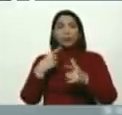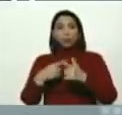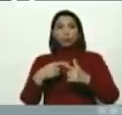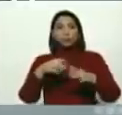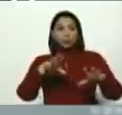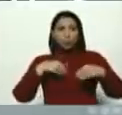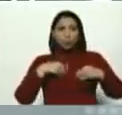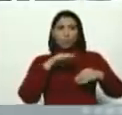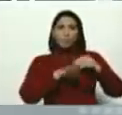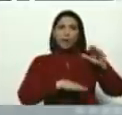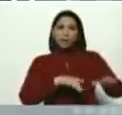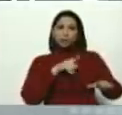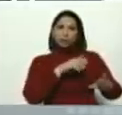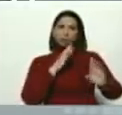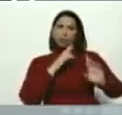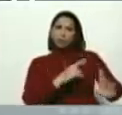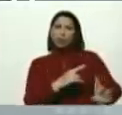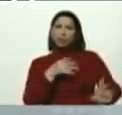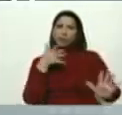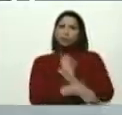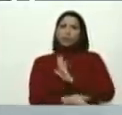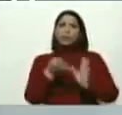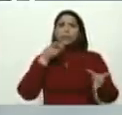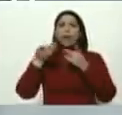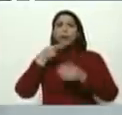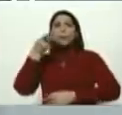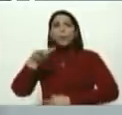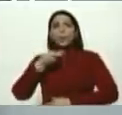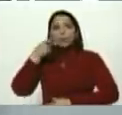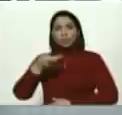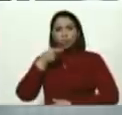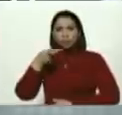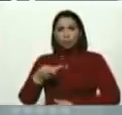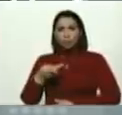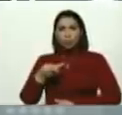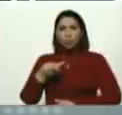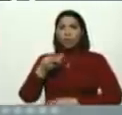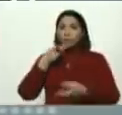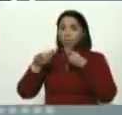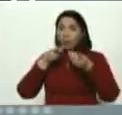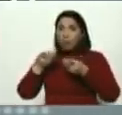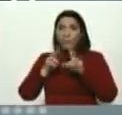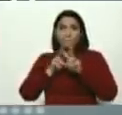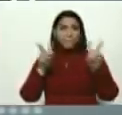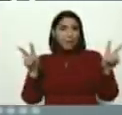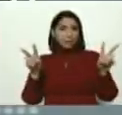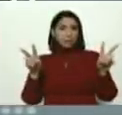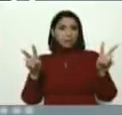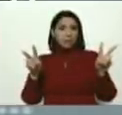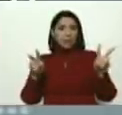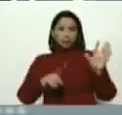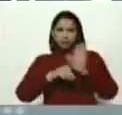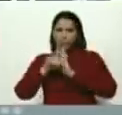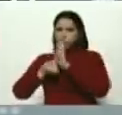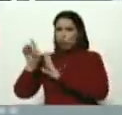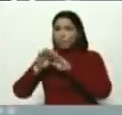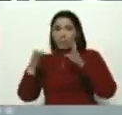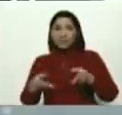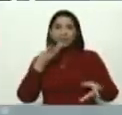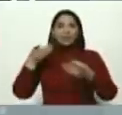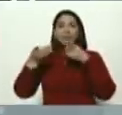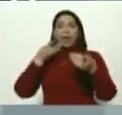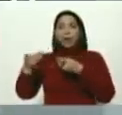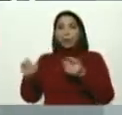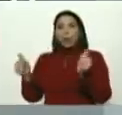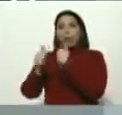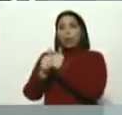fue resultado de los diálogos políticos, de los diálogos de paz que se han desarrollado en la mesa de diálogo,